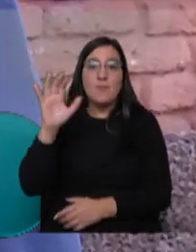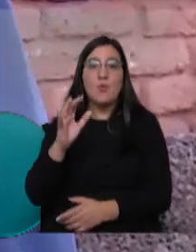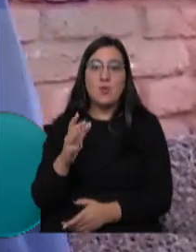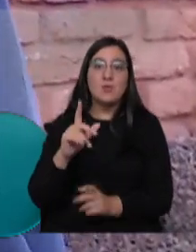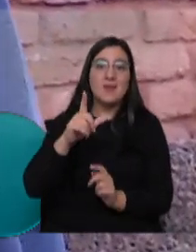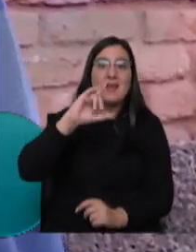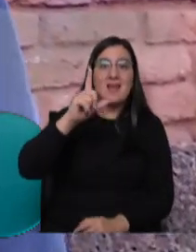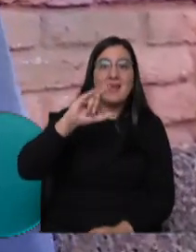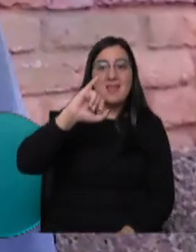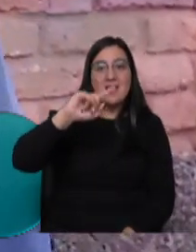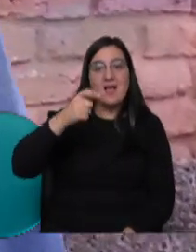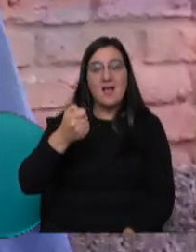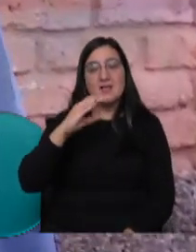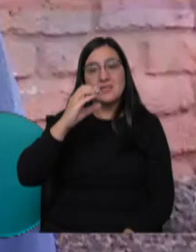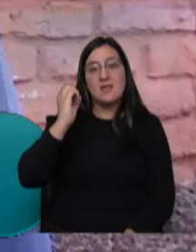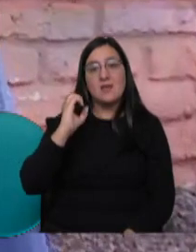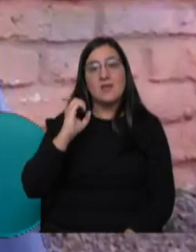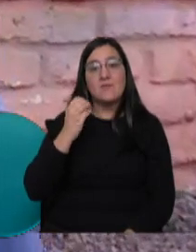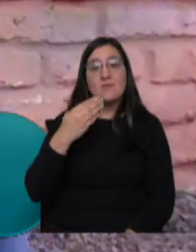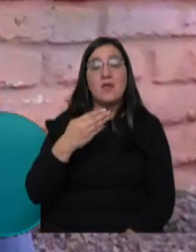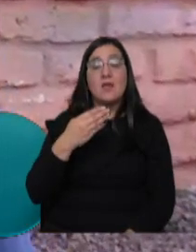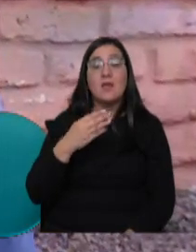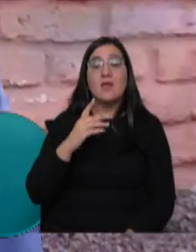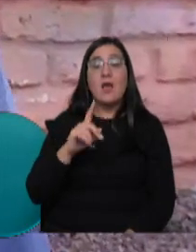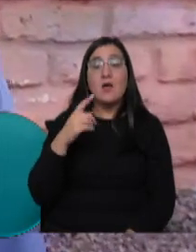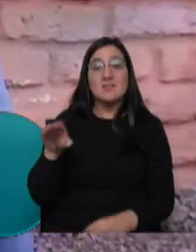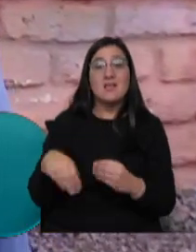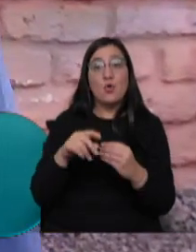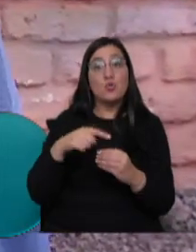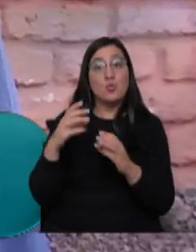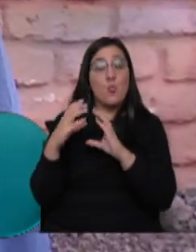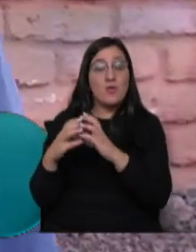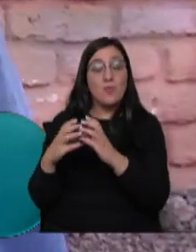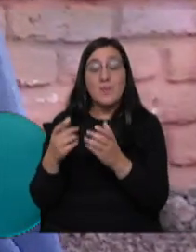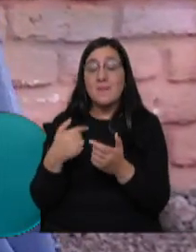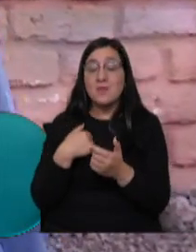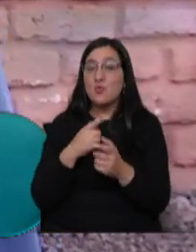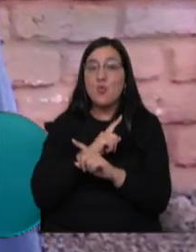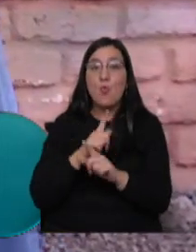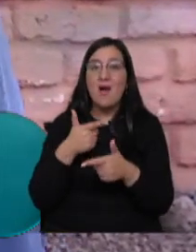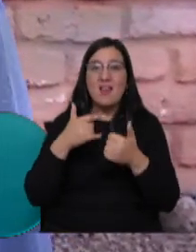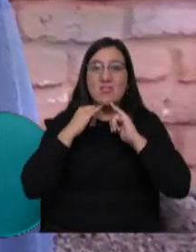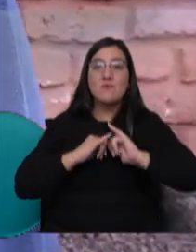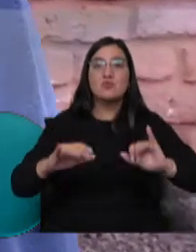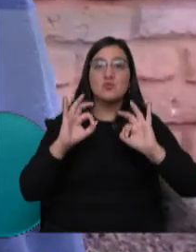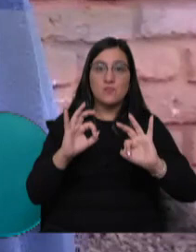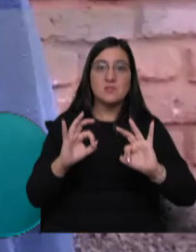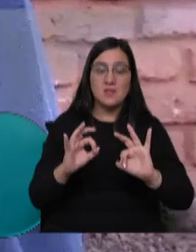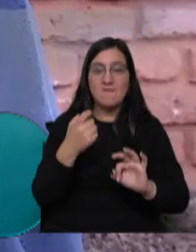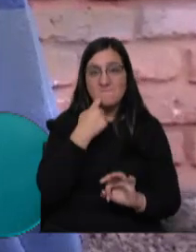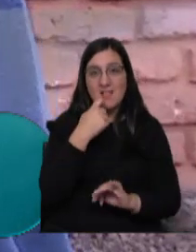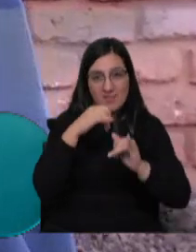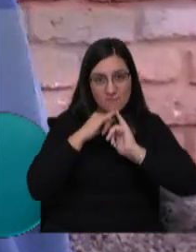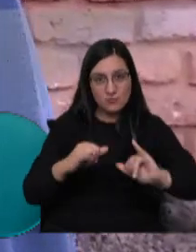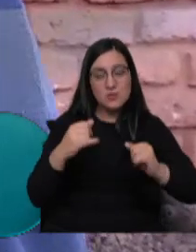en la federación, que es donde jugamos nosotras, ahora hay un cuadro, o sea, se agregó un cuadro más. Pero claro, no, para mí no tiene la difusión que tendría que tener. O sea, como que es un